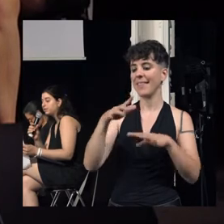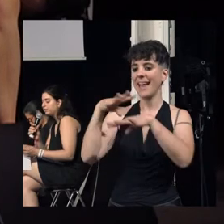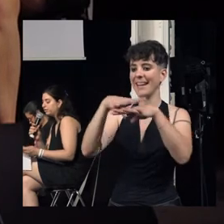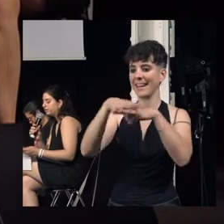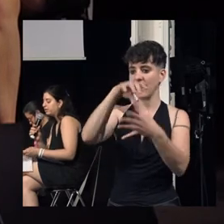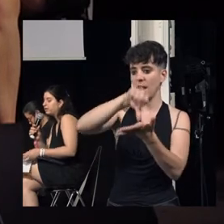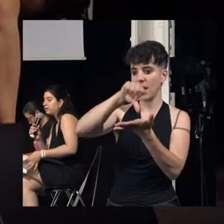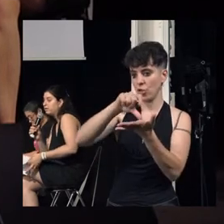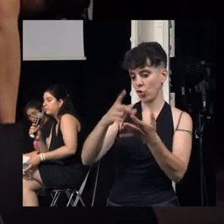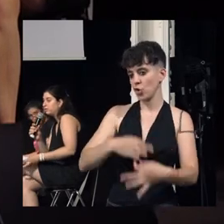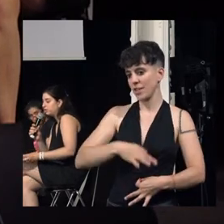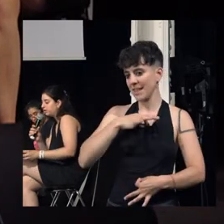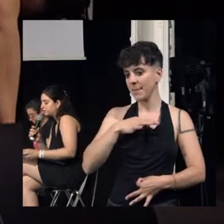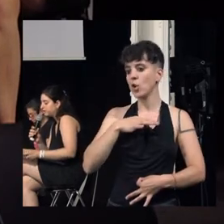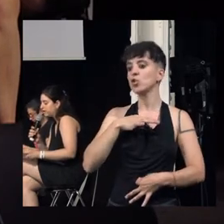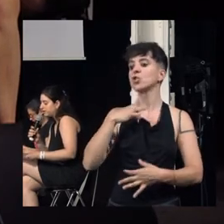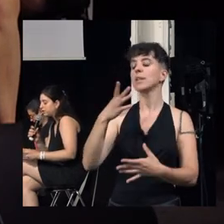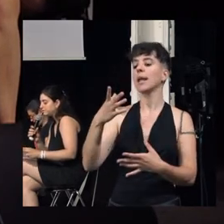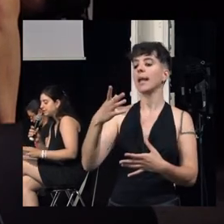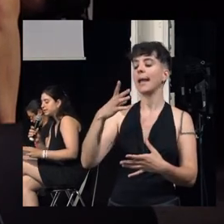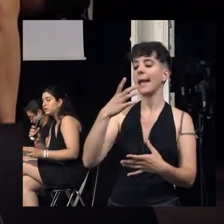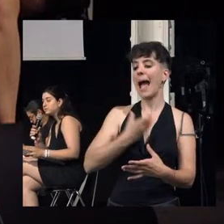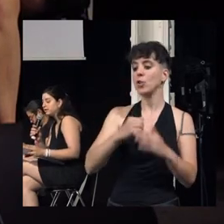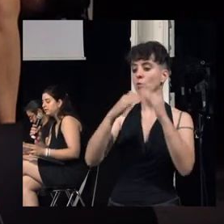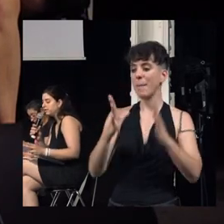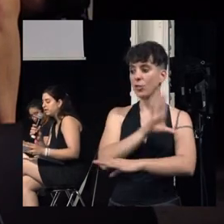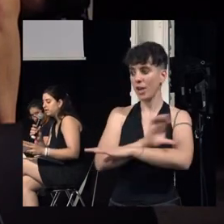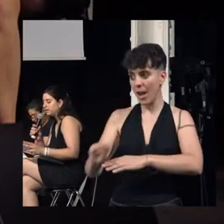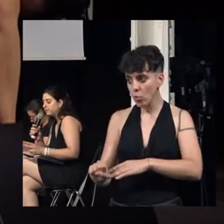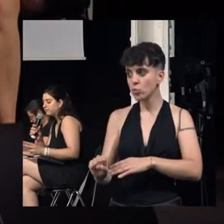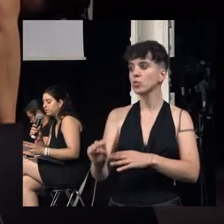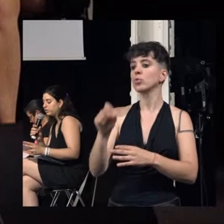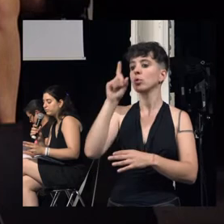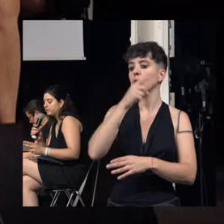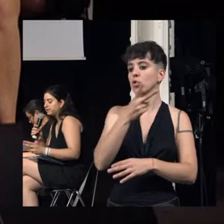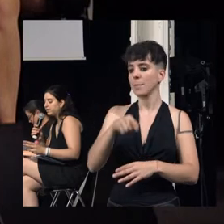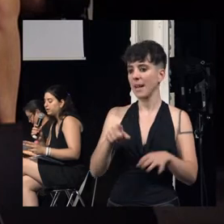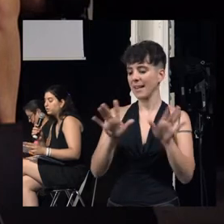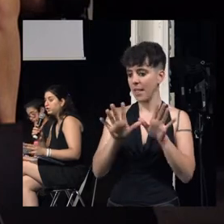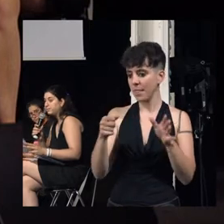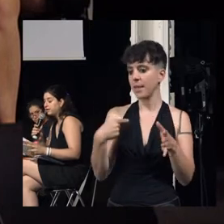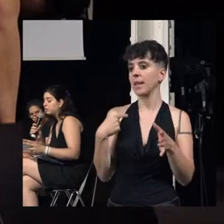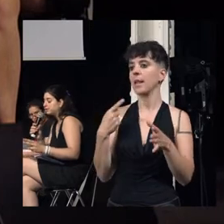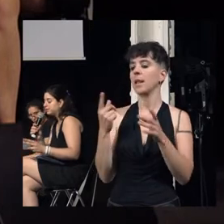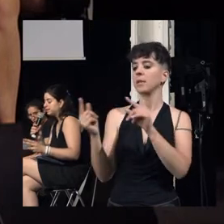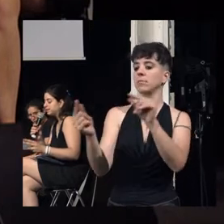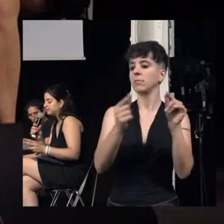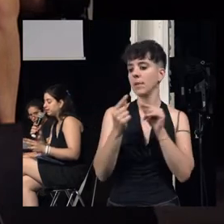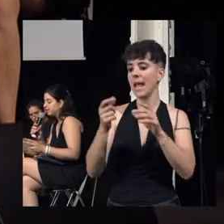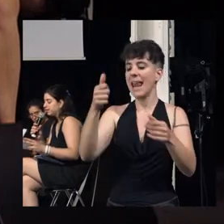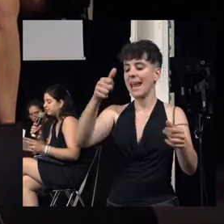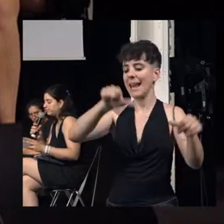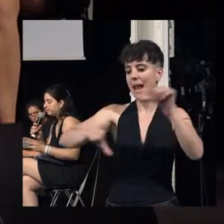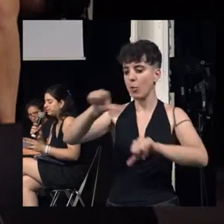de participación ciudadana del Ayuntamiento de Reus del 2007 al 2010 y es miembro de Conversa, Laboratorio de Pedagogías